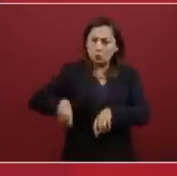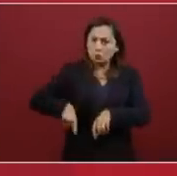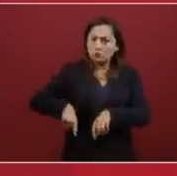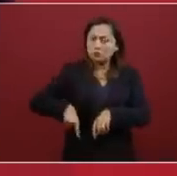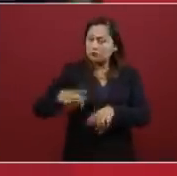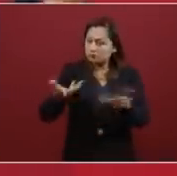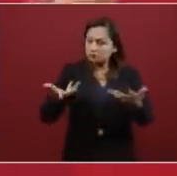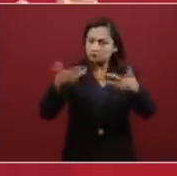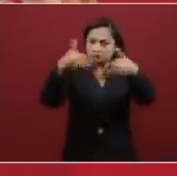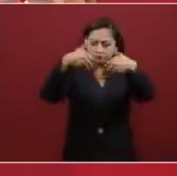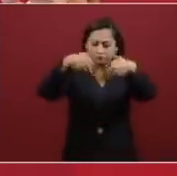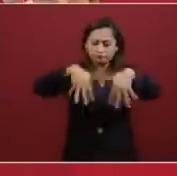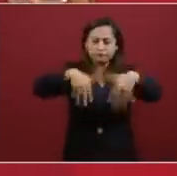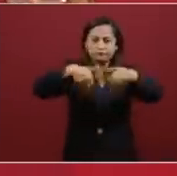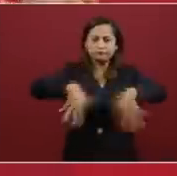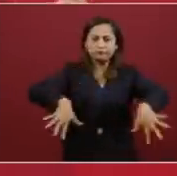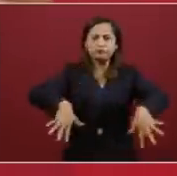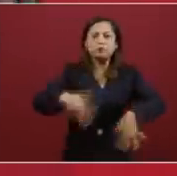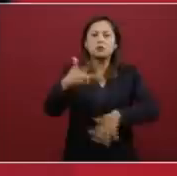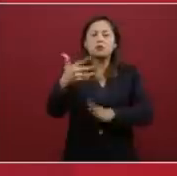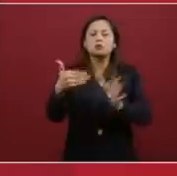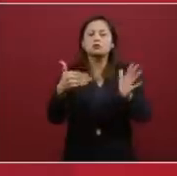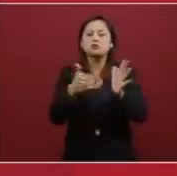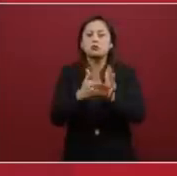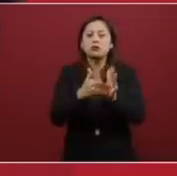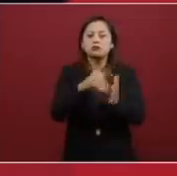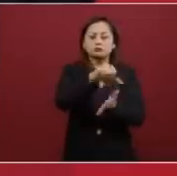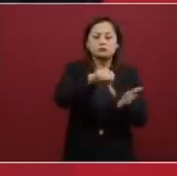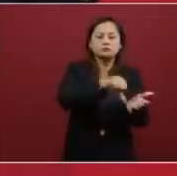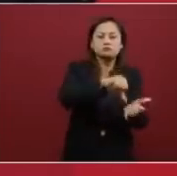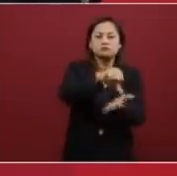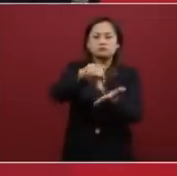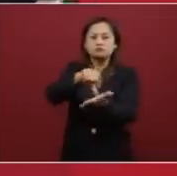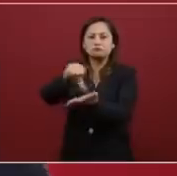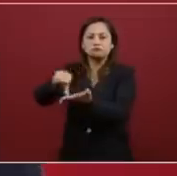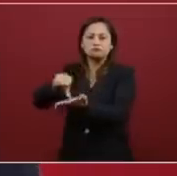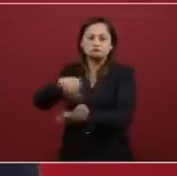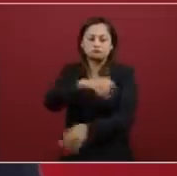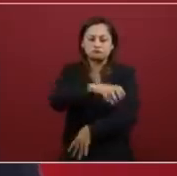8,000 centros integradores, desde luego,